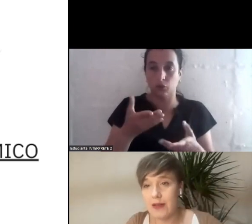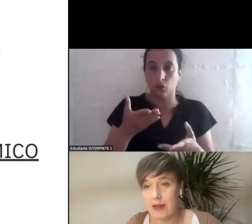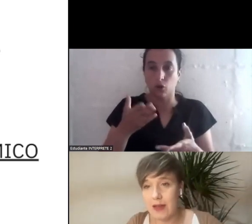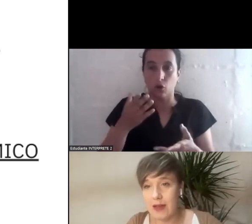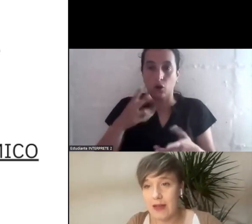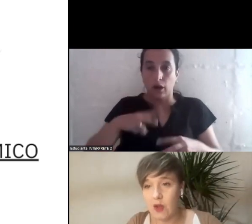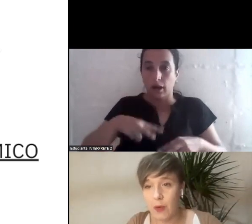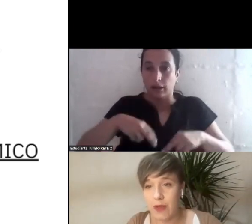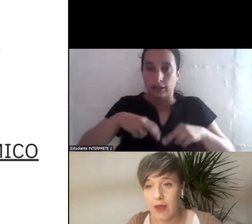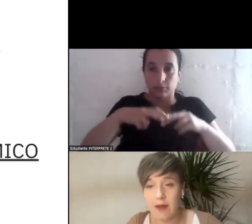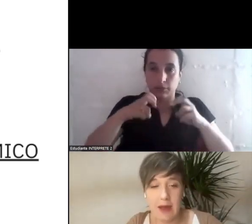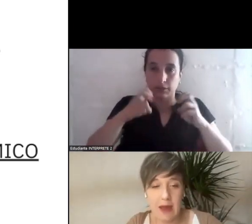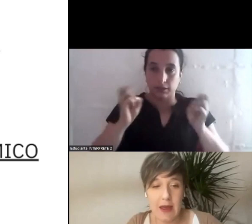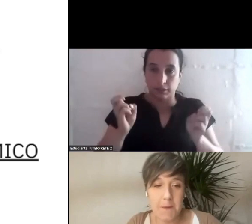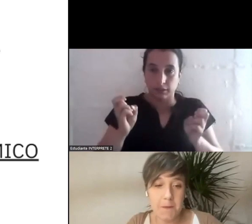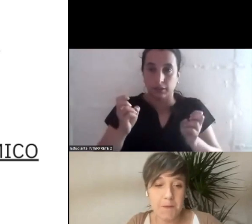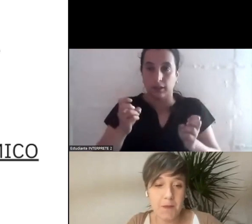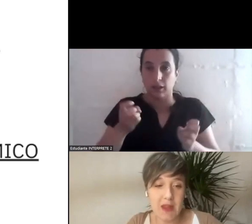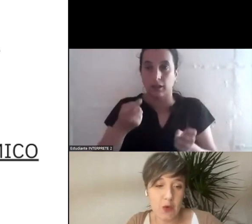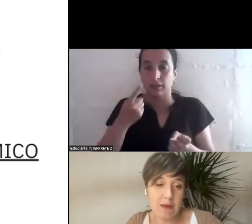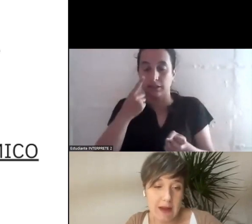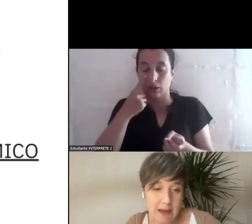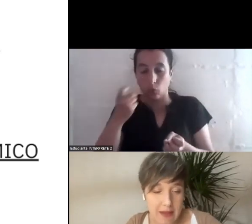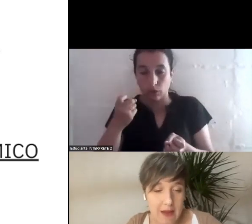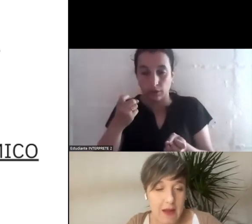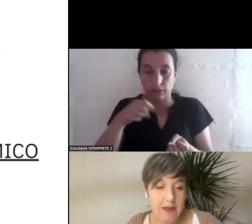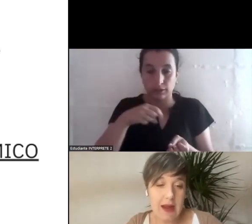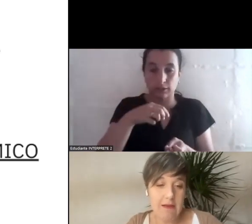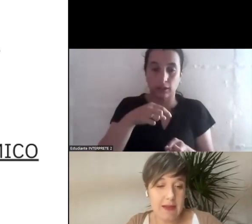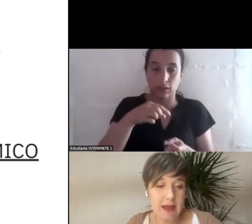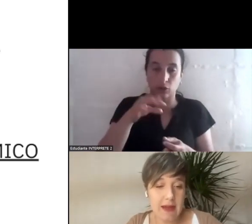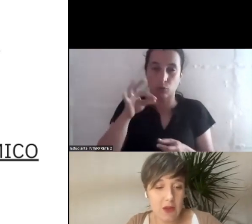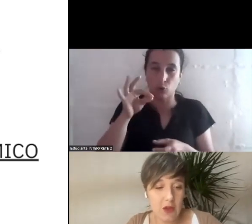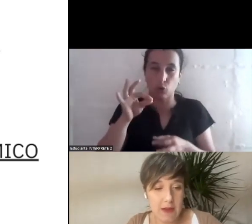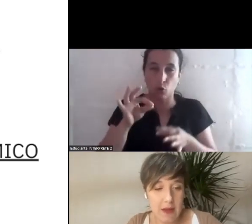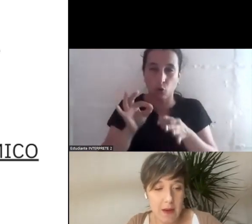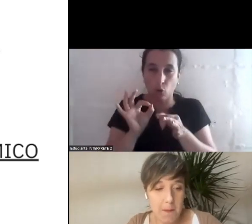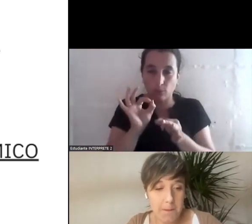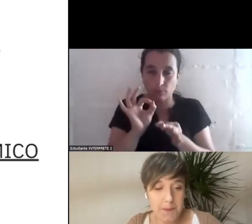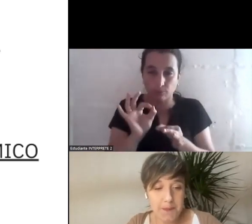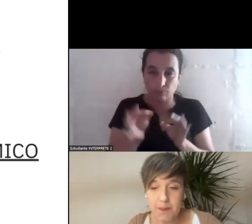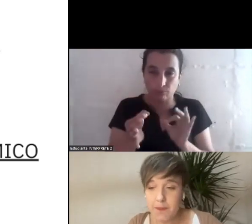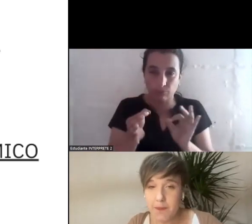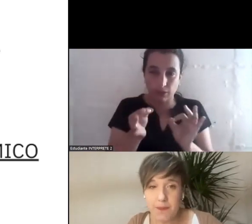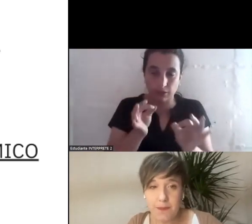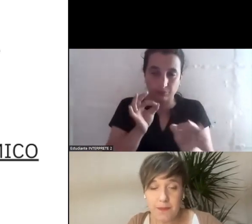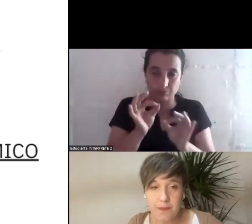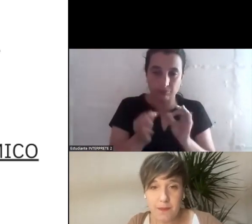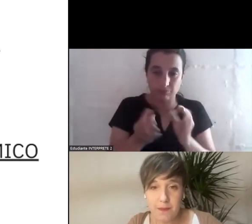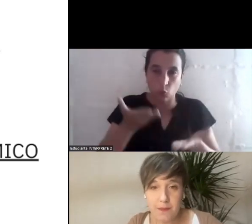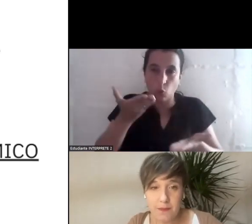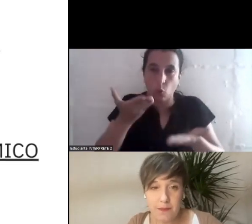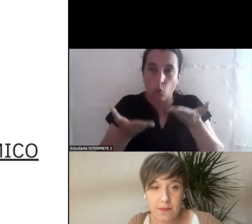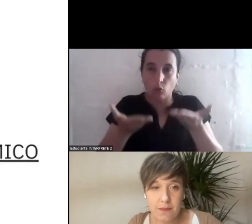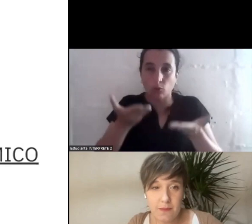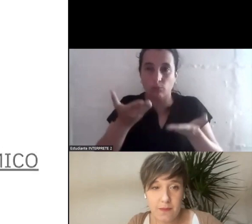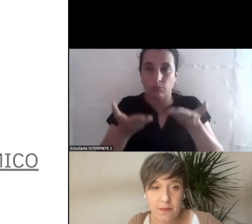pues, ese tanto por cien de posibilidad de que el bebé tenga síndrome de Down.